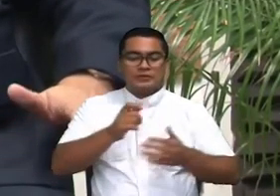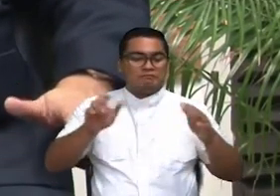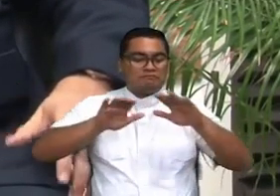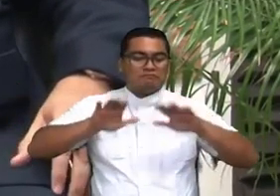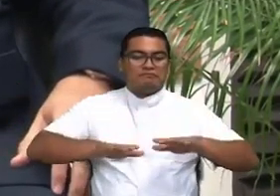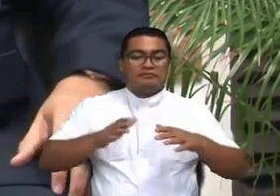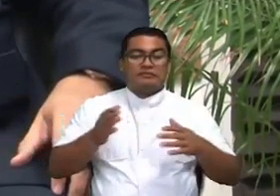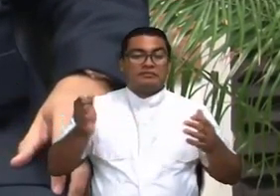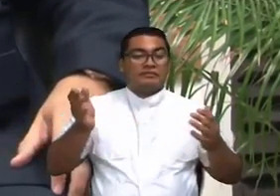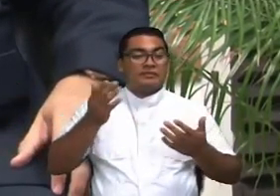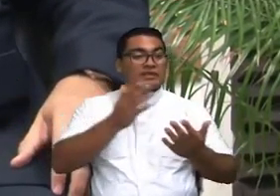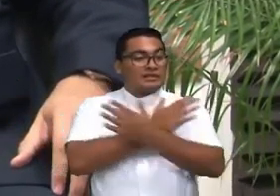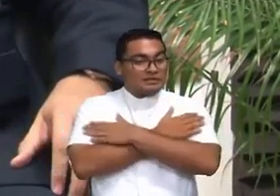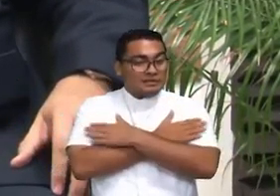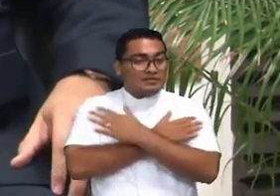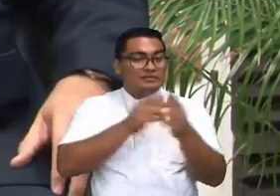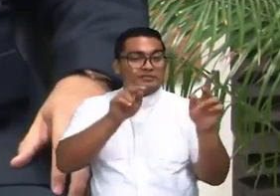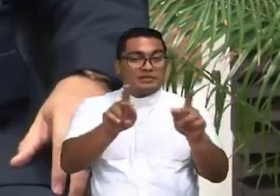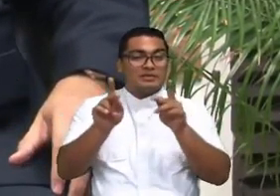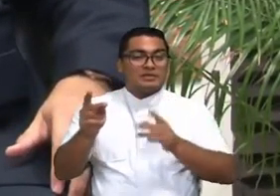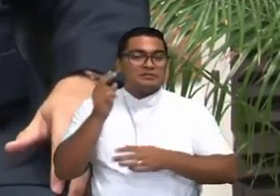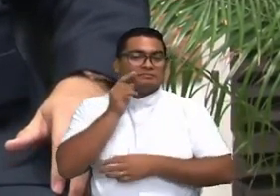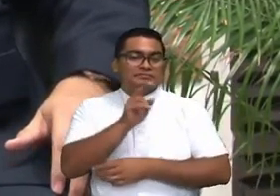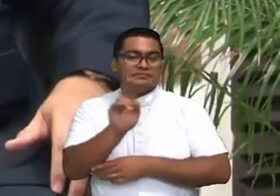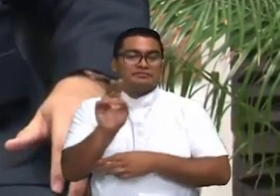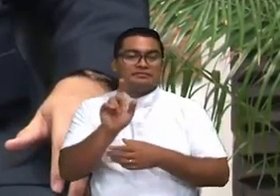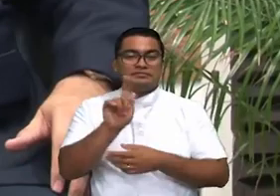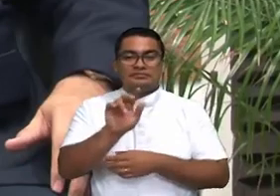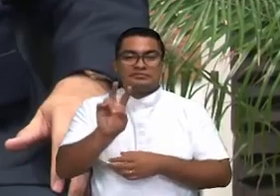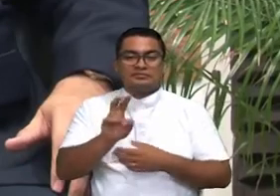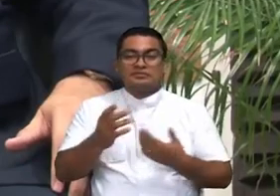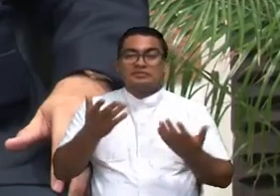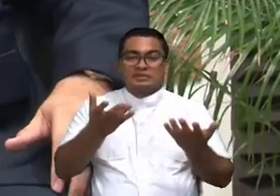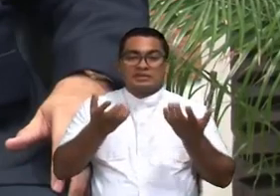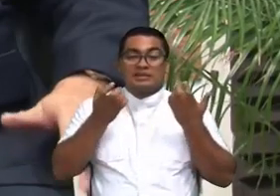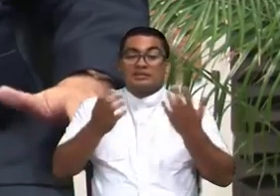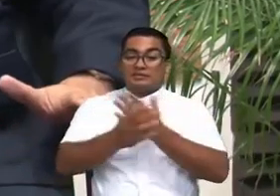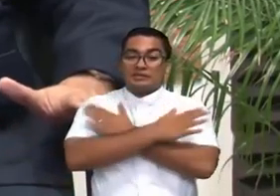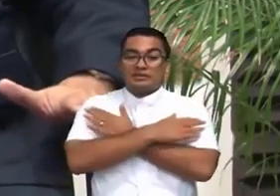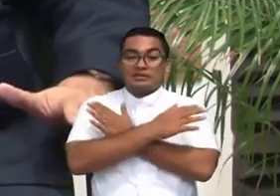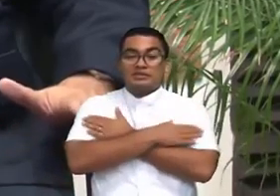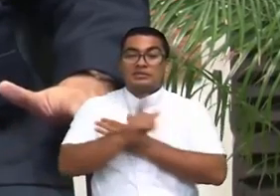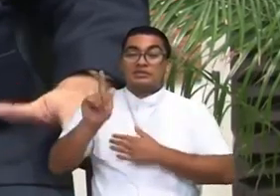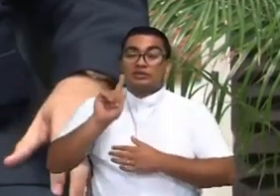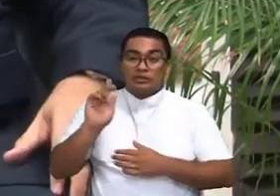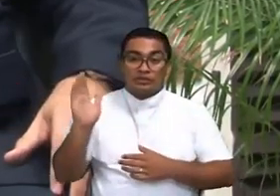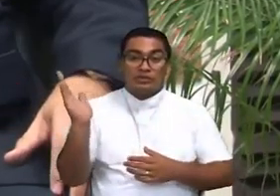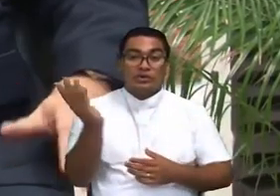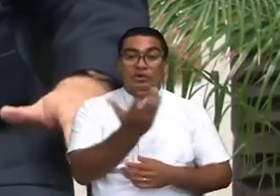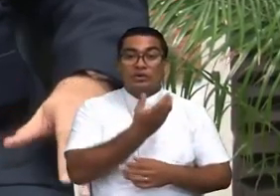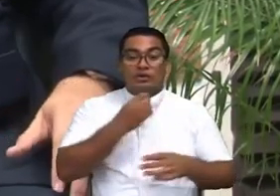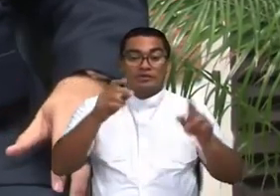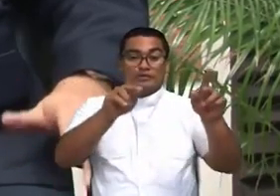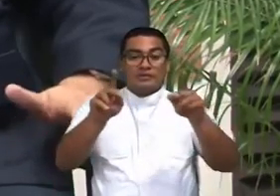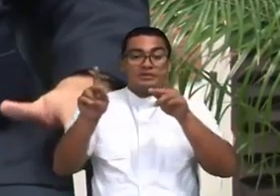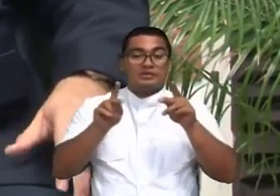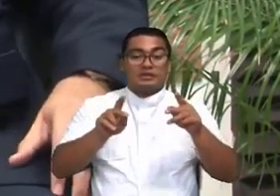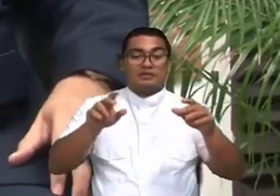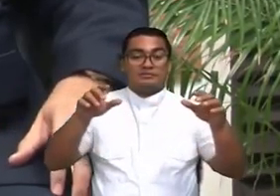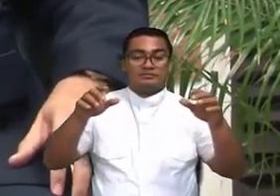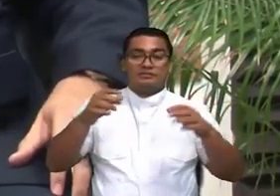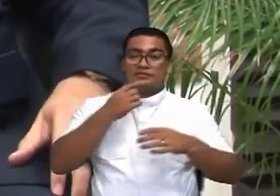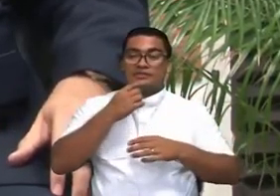a todos los televidentes que nos están viendo el día de hoy. Quiero mandarle un saludo a todos y todos los radiólogos en su día. Hoy es